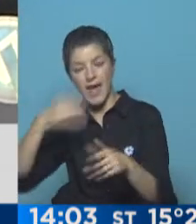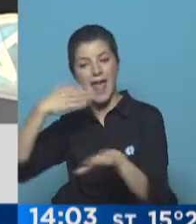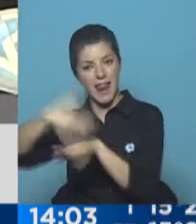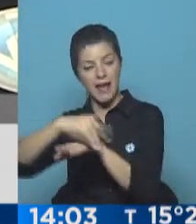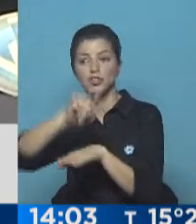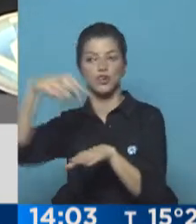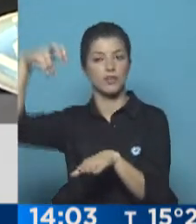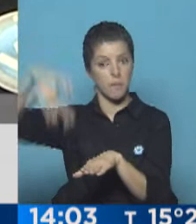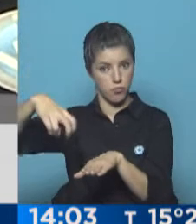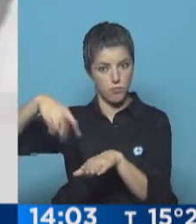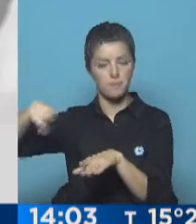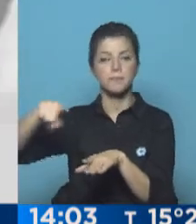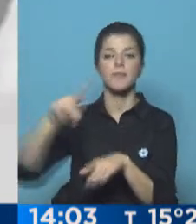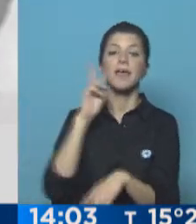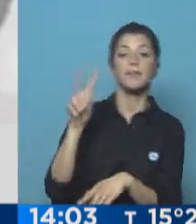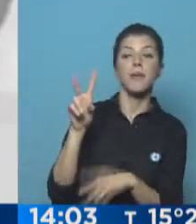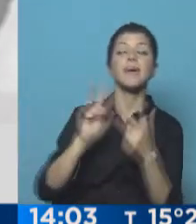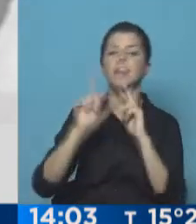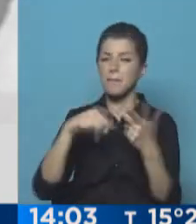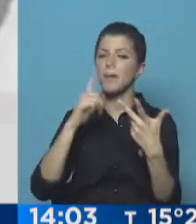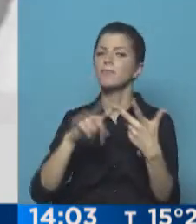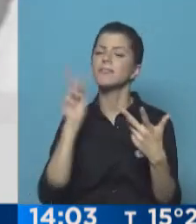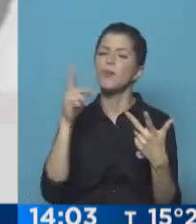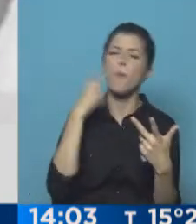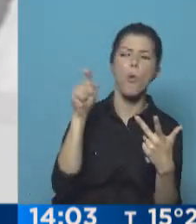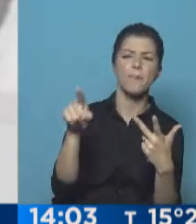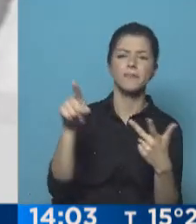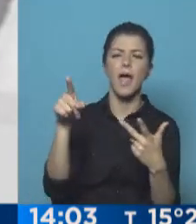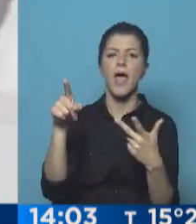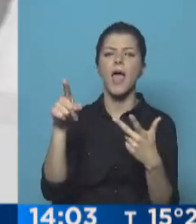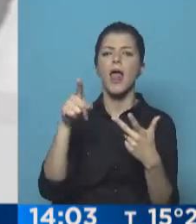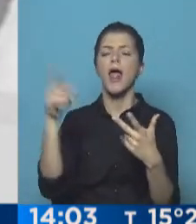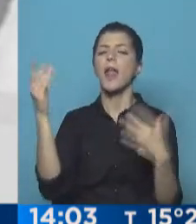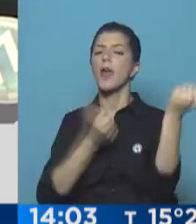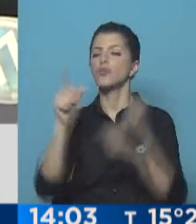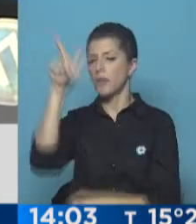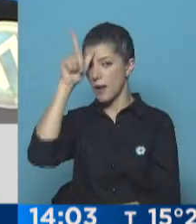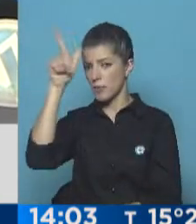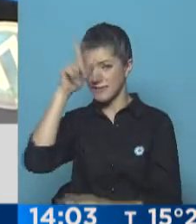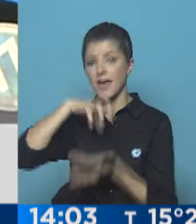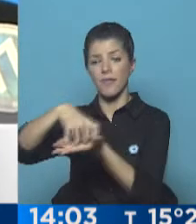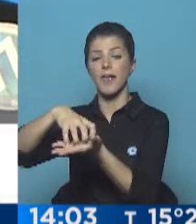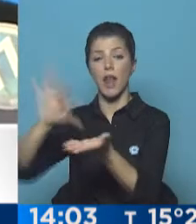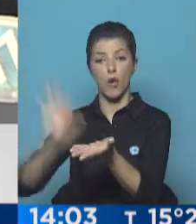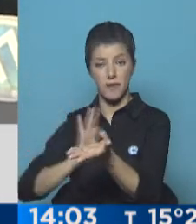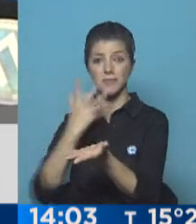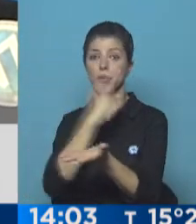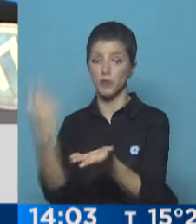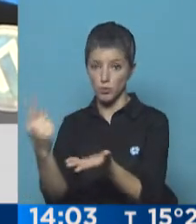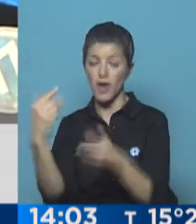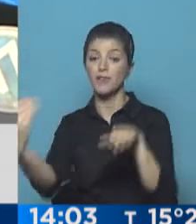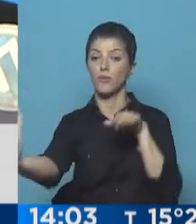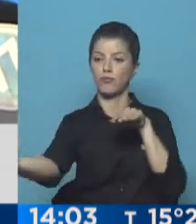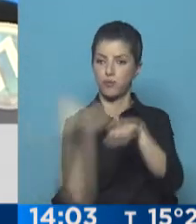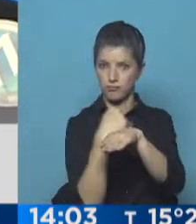vereda enfrente y en tercer lugar se ve que se nota que el patrullero de la comisaría 51 ingresa de contramano siete minutos